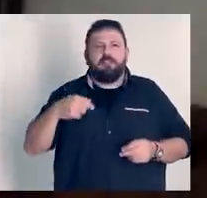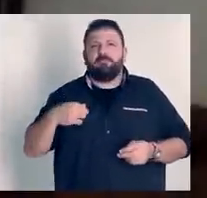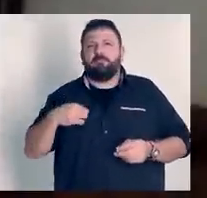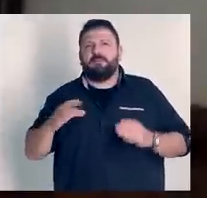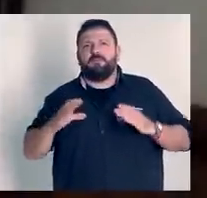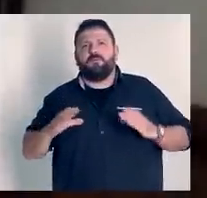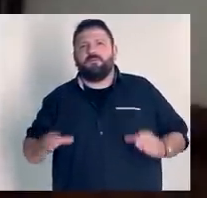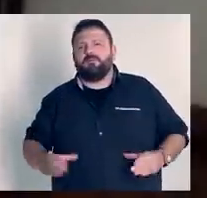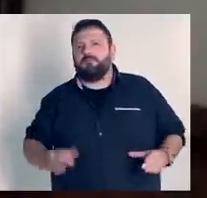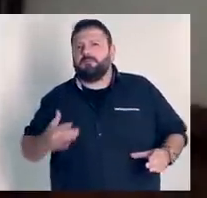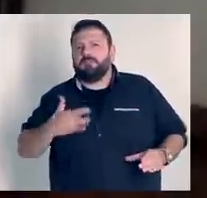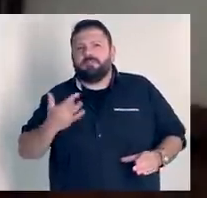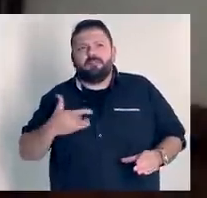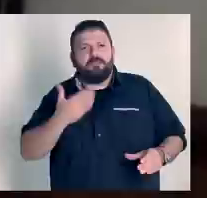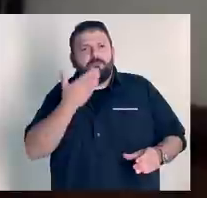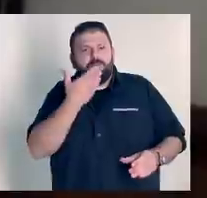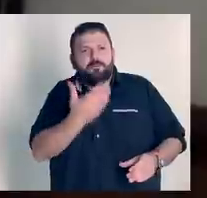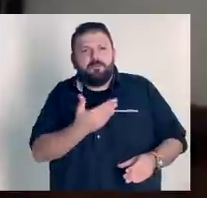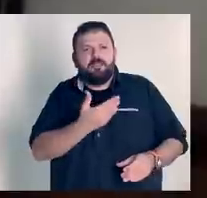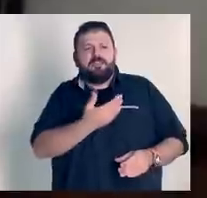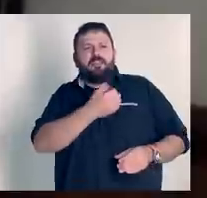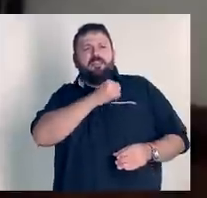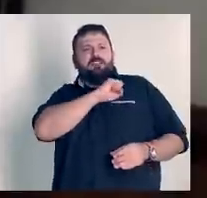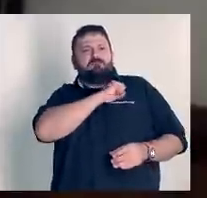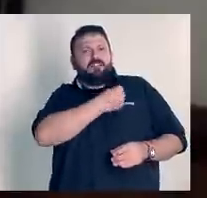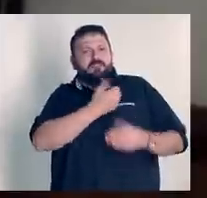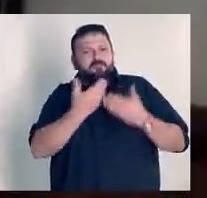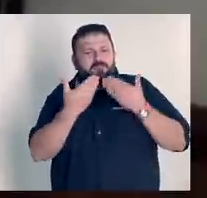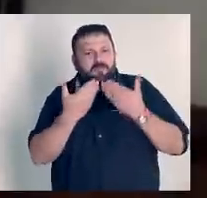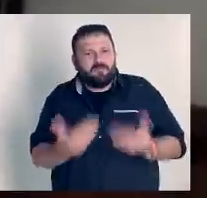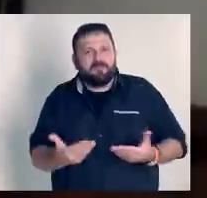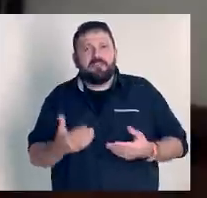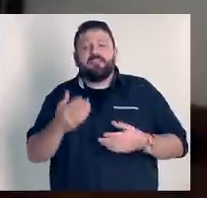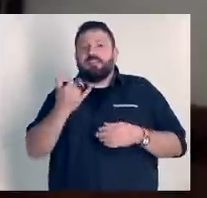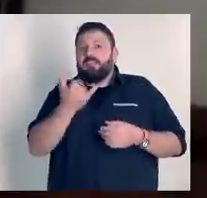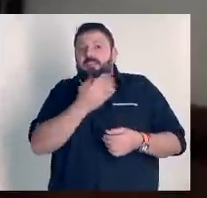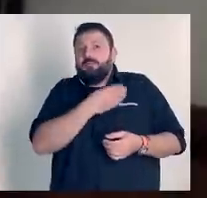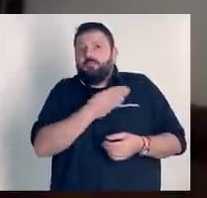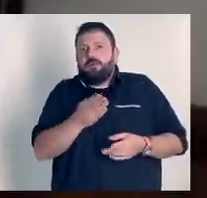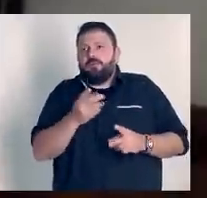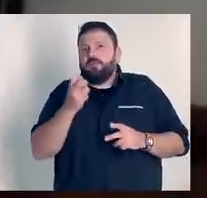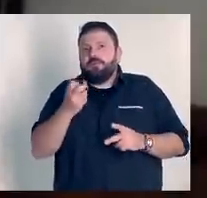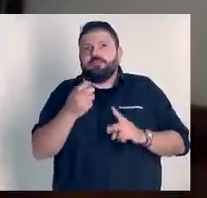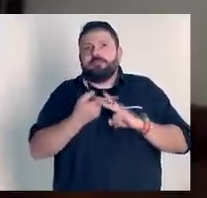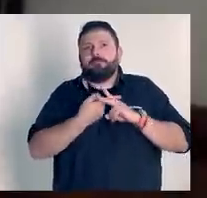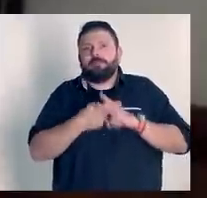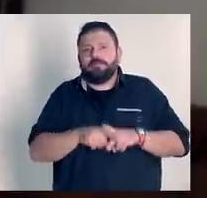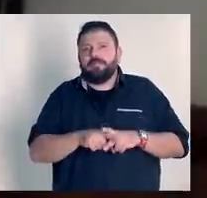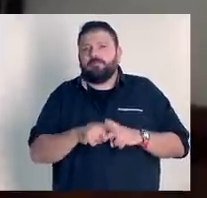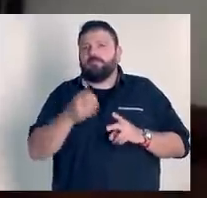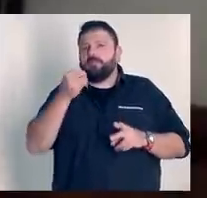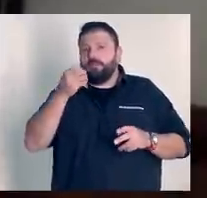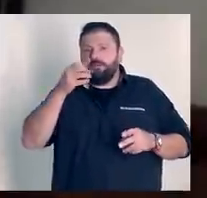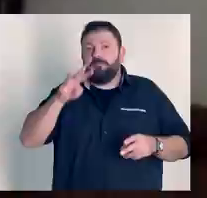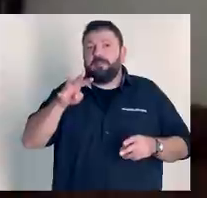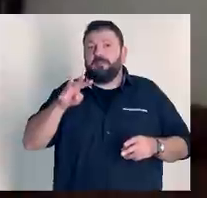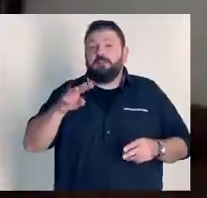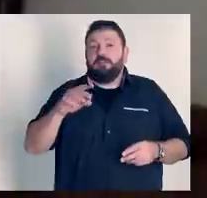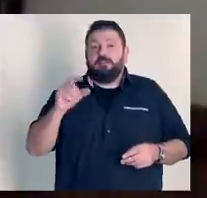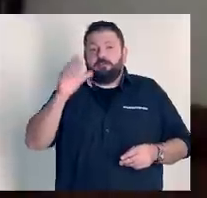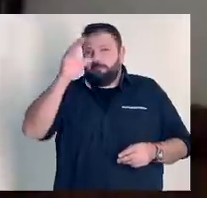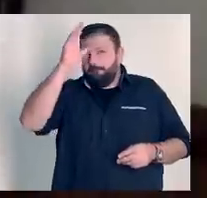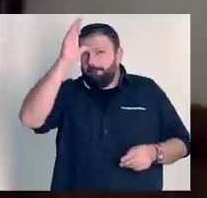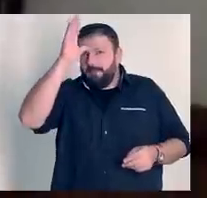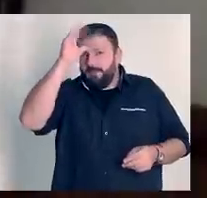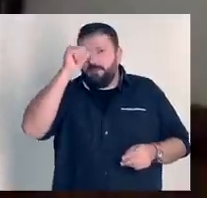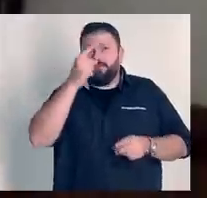sentirme sana, empecé a sentirme con entusiasmo. Y bueno, pues así es como empezamos en OmniLife. Me acuerdo que el primer día